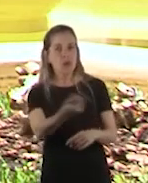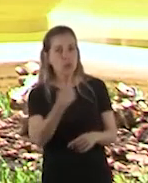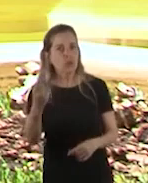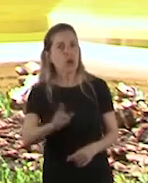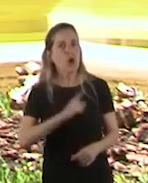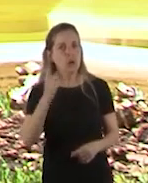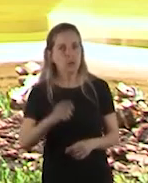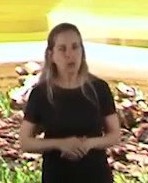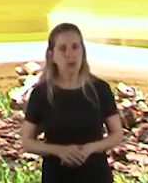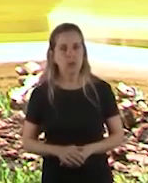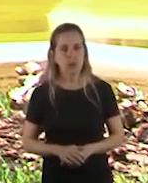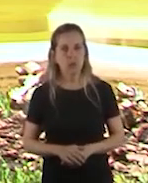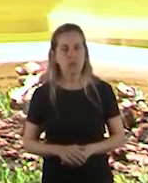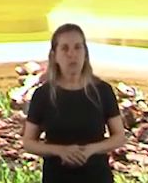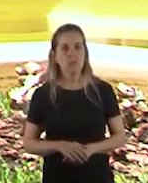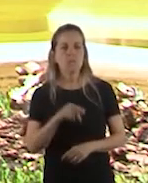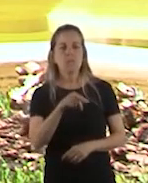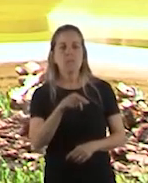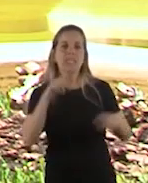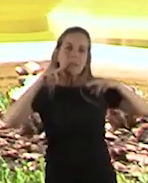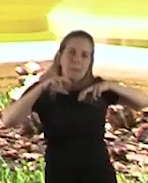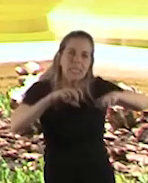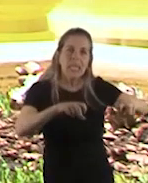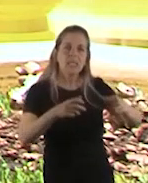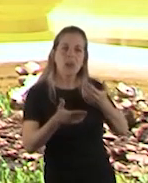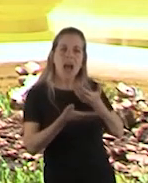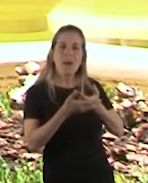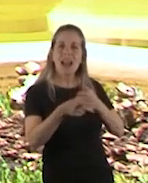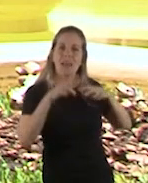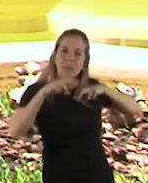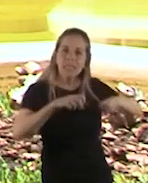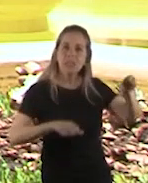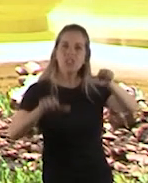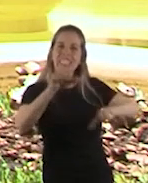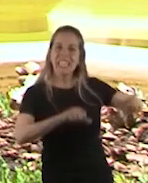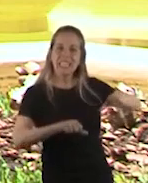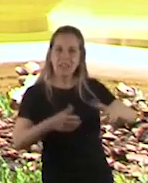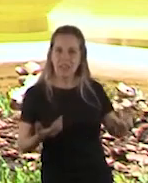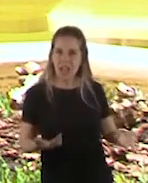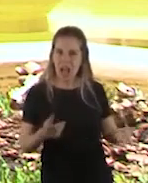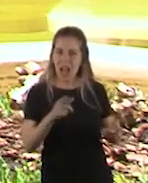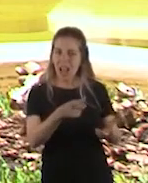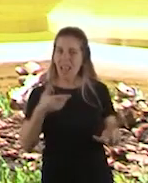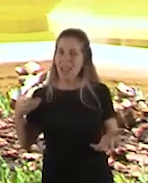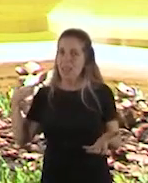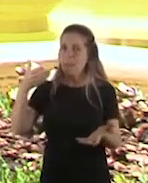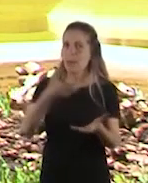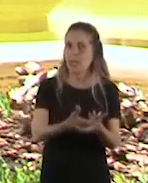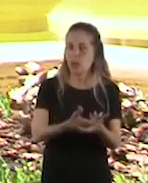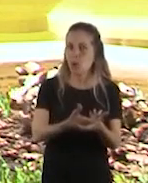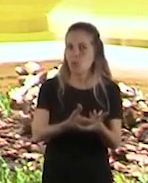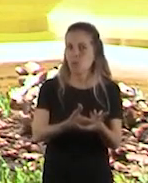orgullosos de haber impulsado la investigación científica y tecnológica. Tuvimos la inversión más federal de la